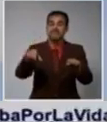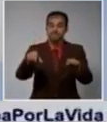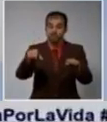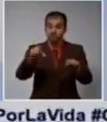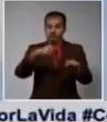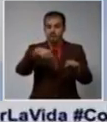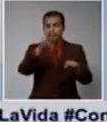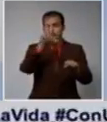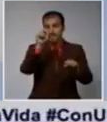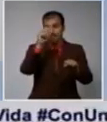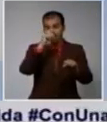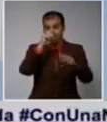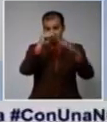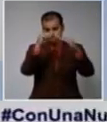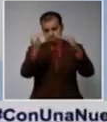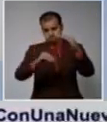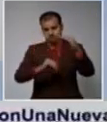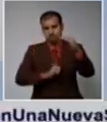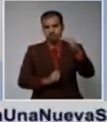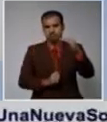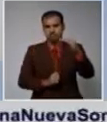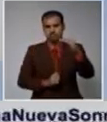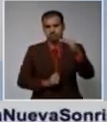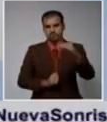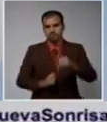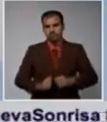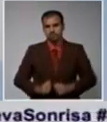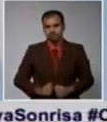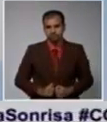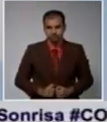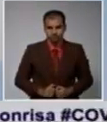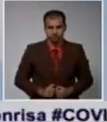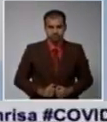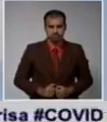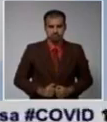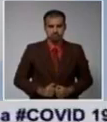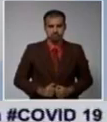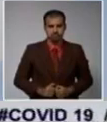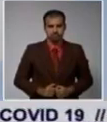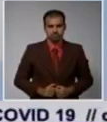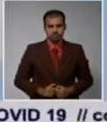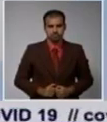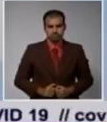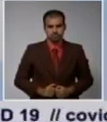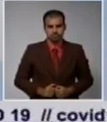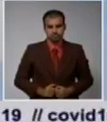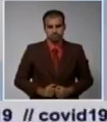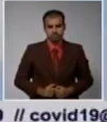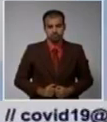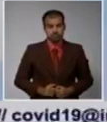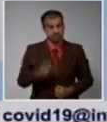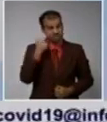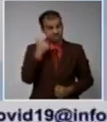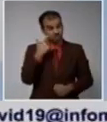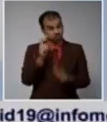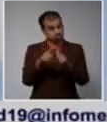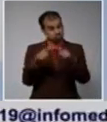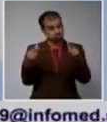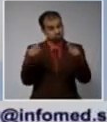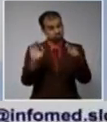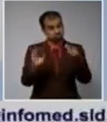pacientes infectados con menores de 20 años, cifra muy elevada.